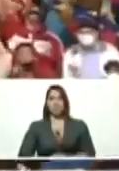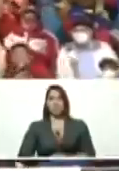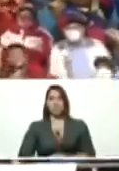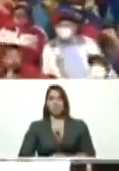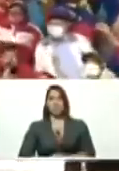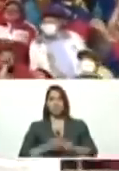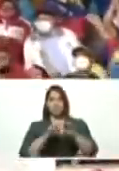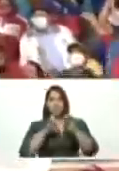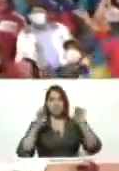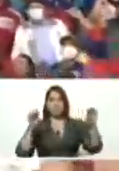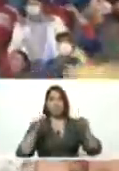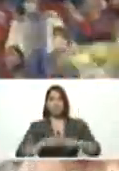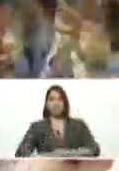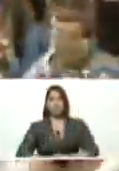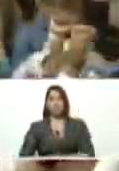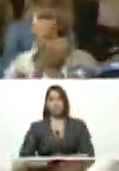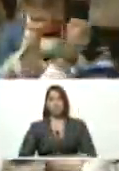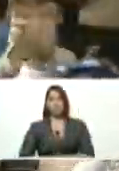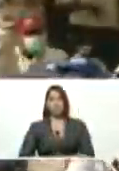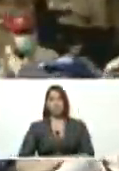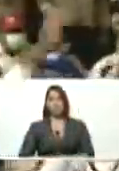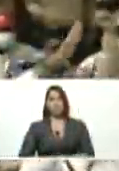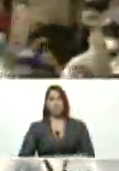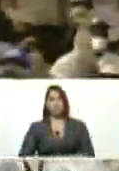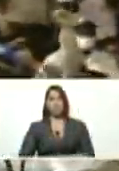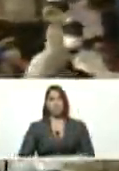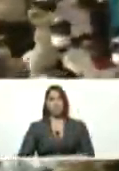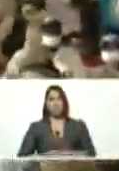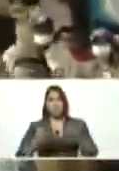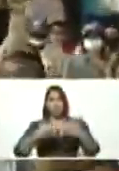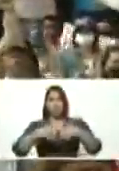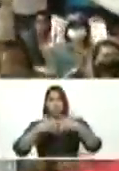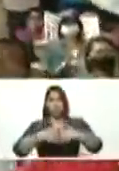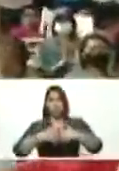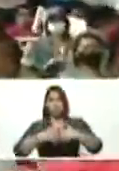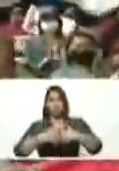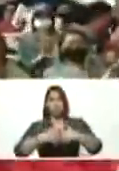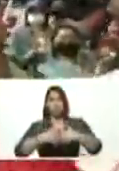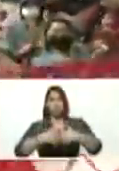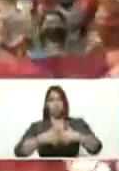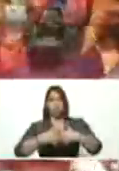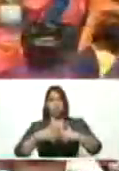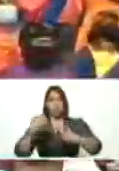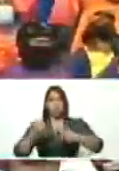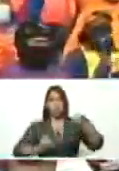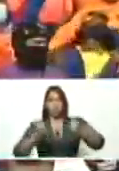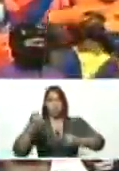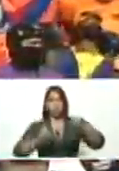y educación e industria automotriz